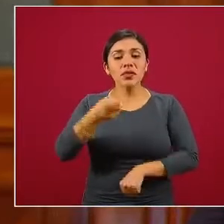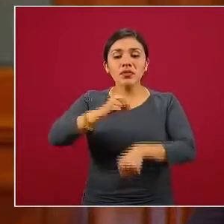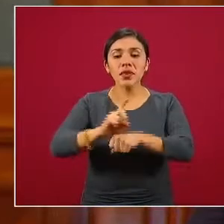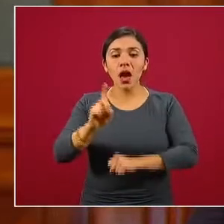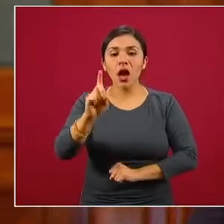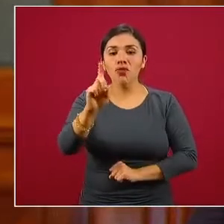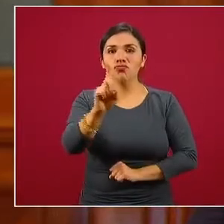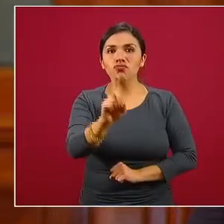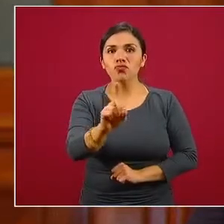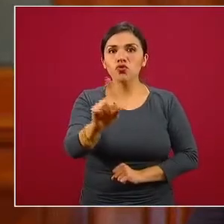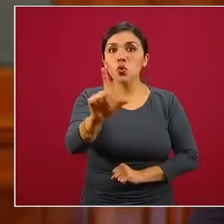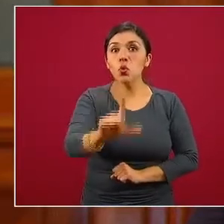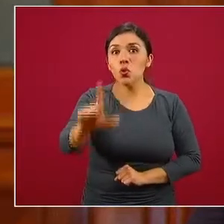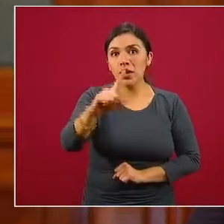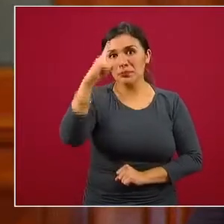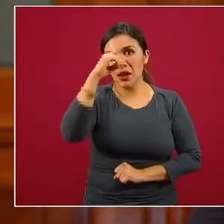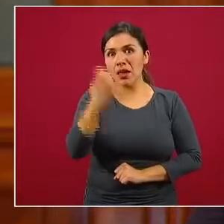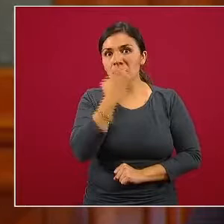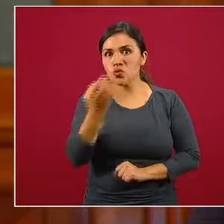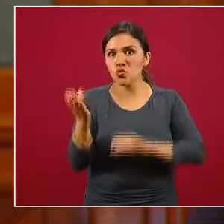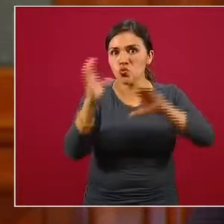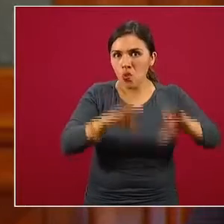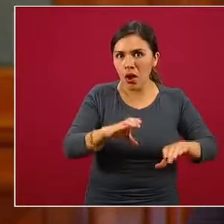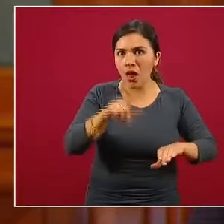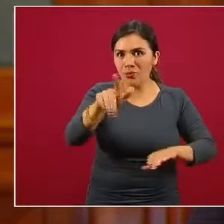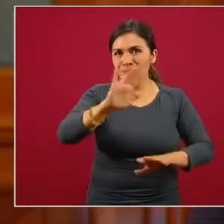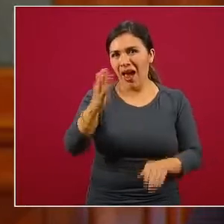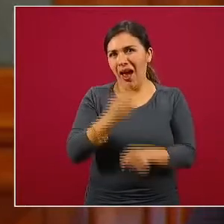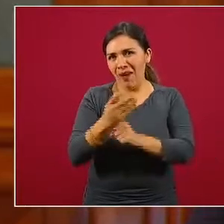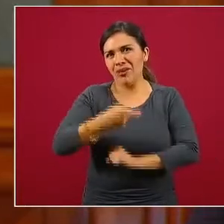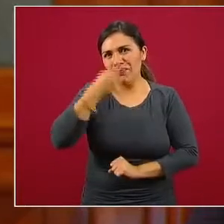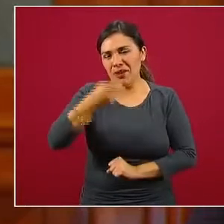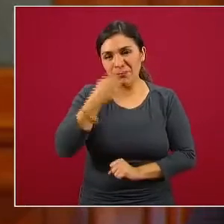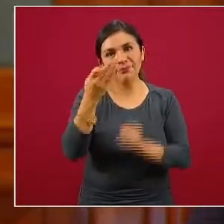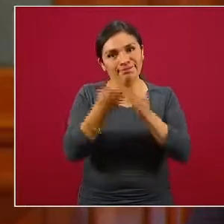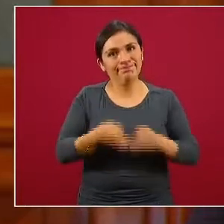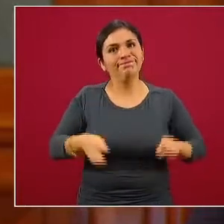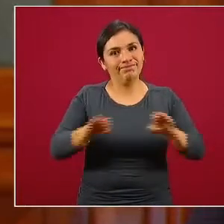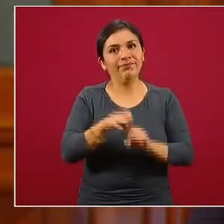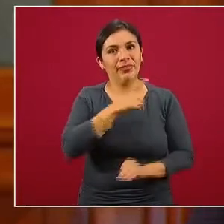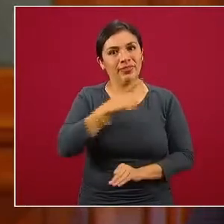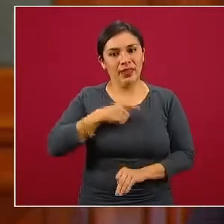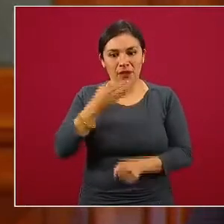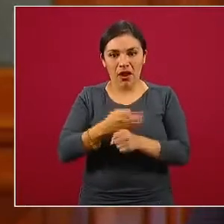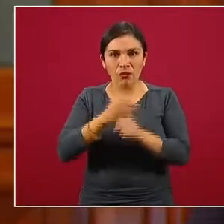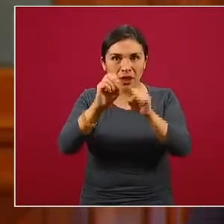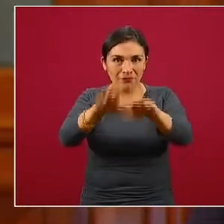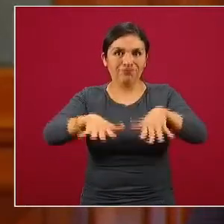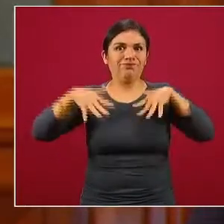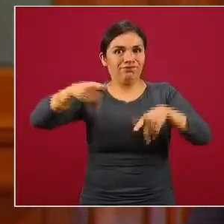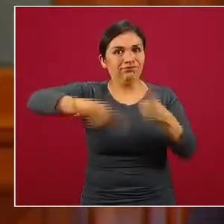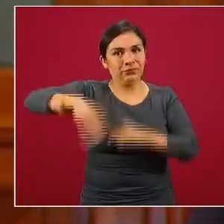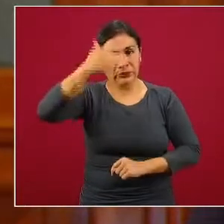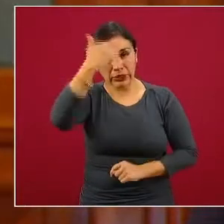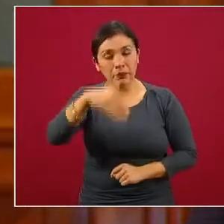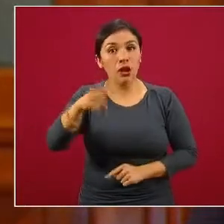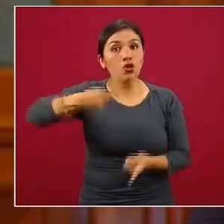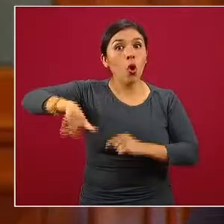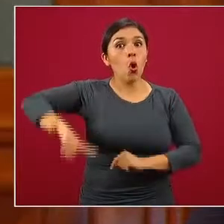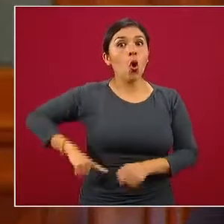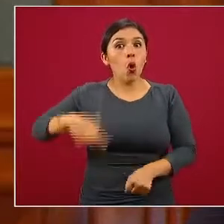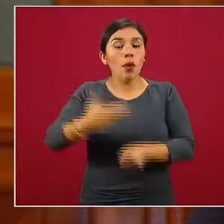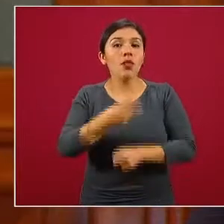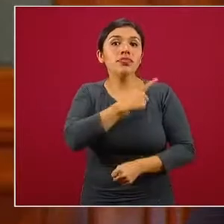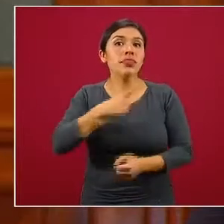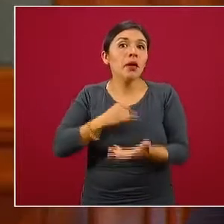el lunes en la parte de las escuelas? Siendo que usted ha reiterado, y es importante que lo haga en este foro, que los gobernadores tomarán